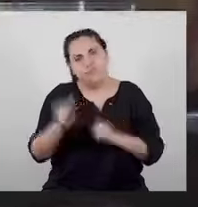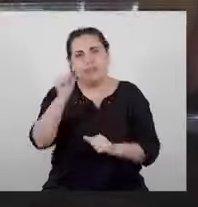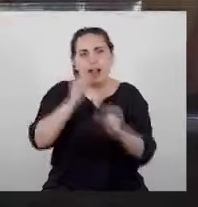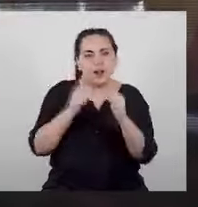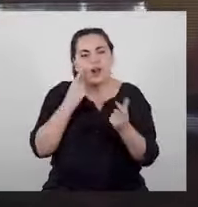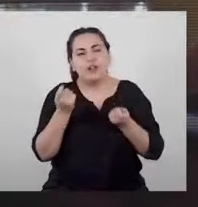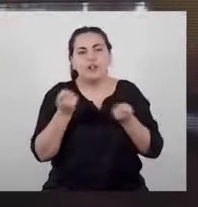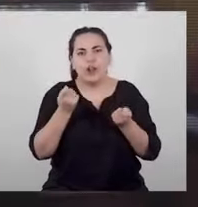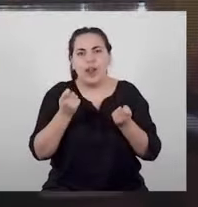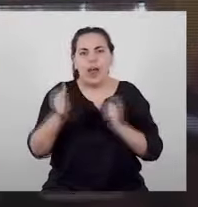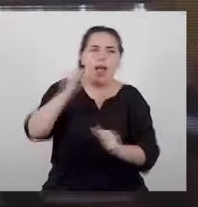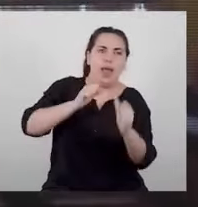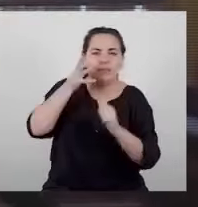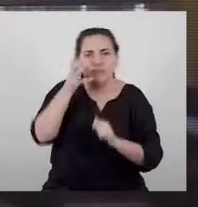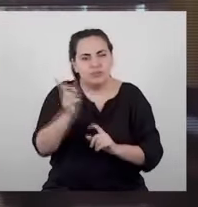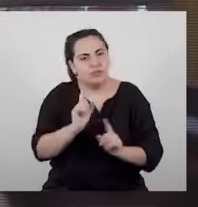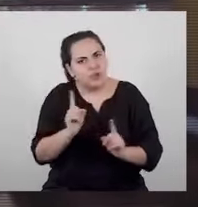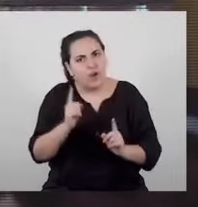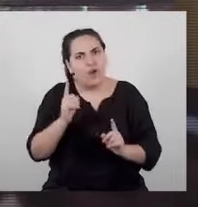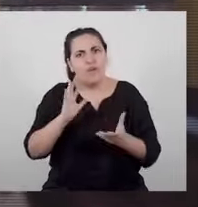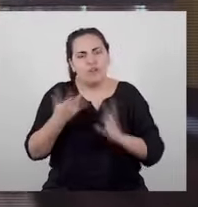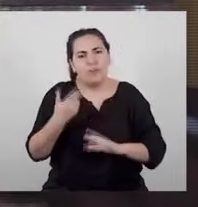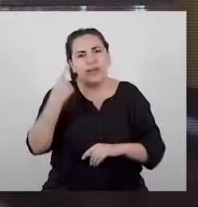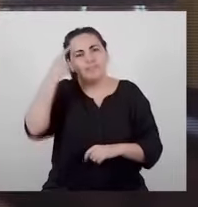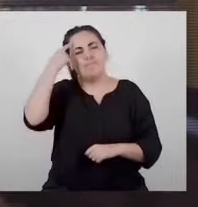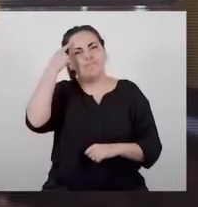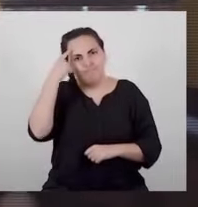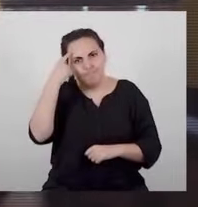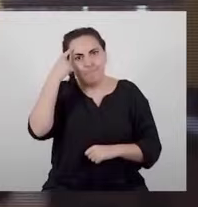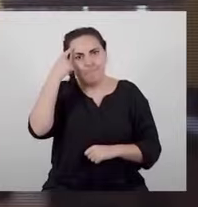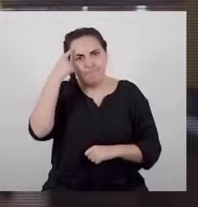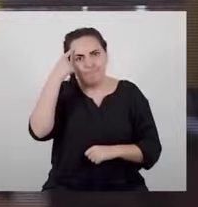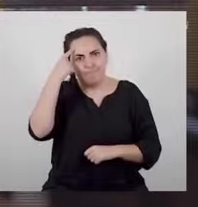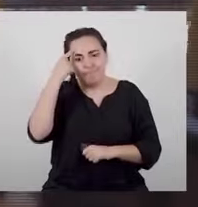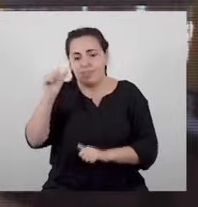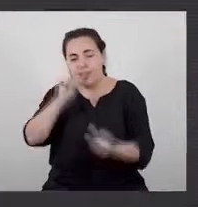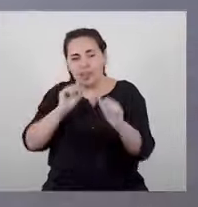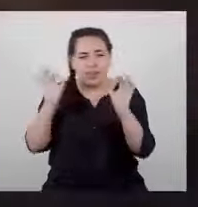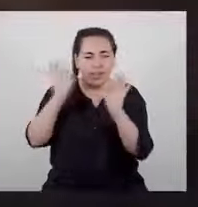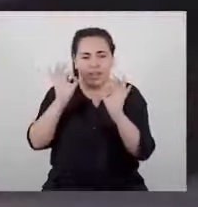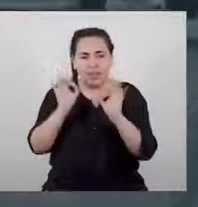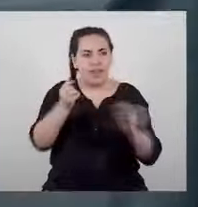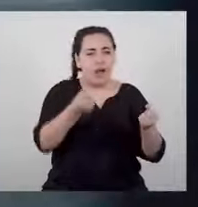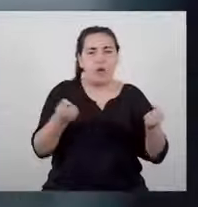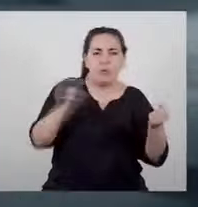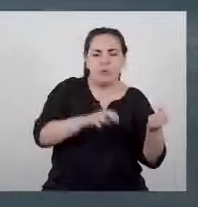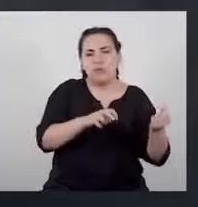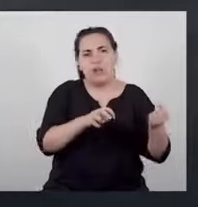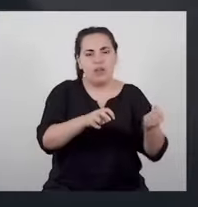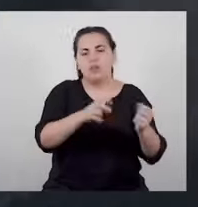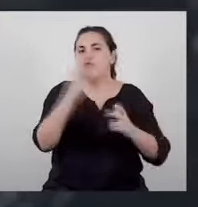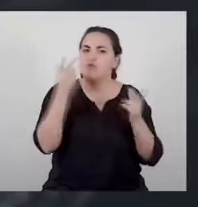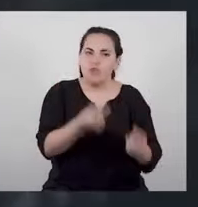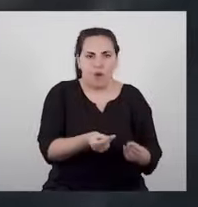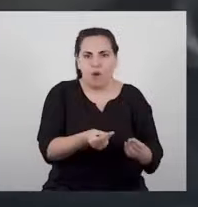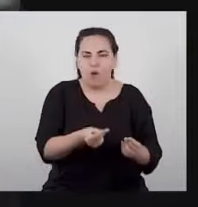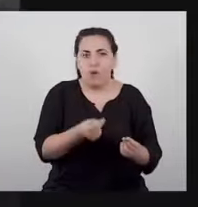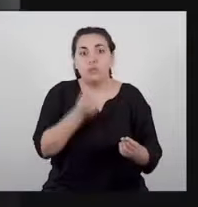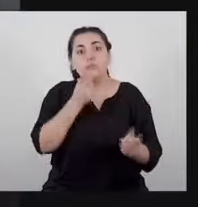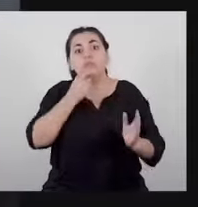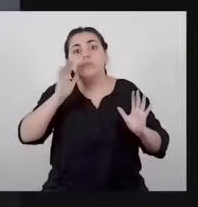siendo consecuentes realmente con que si tomamos alcohol no conducimos un vehículo muchas personas están